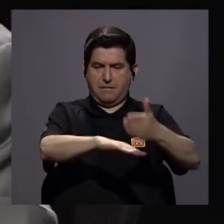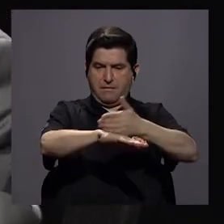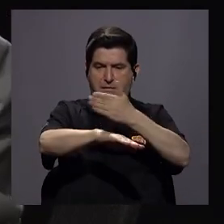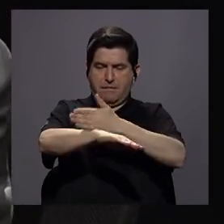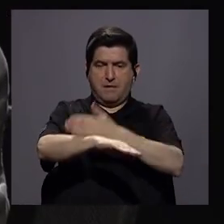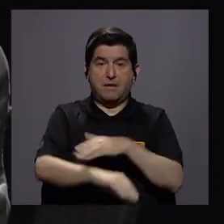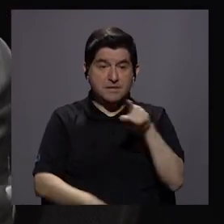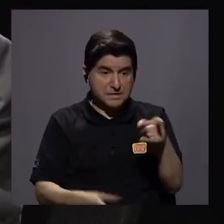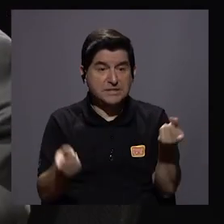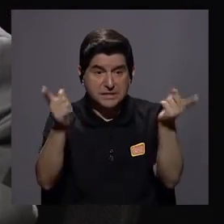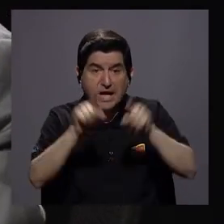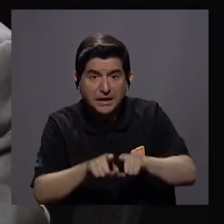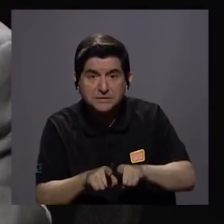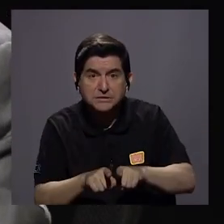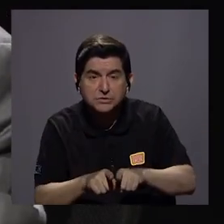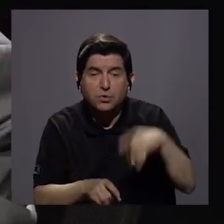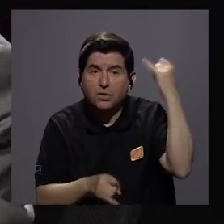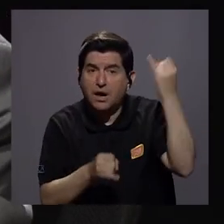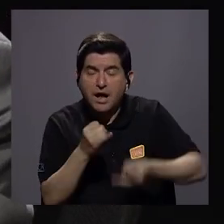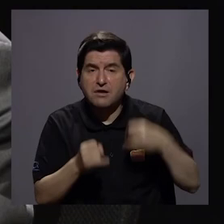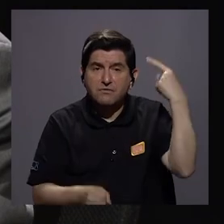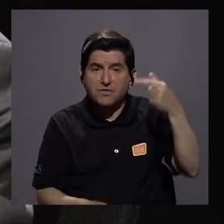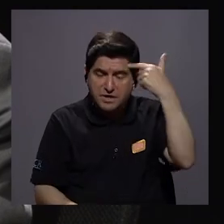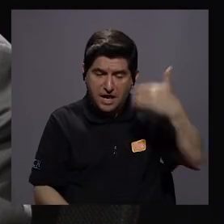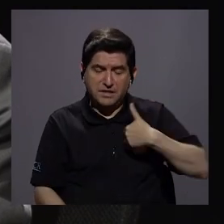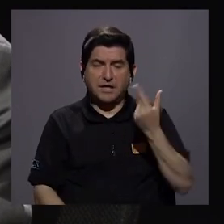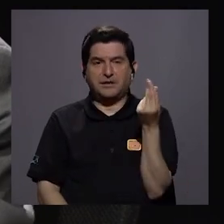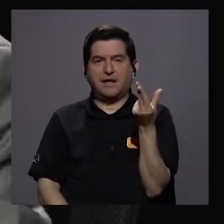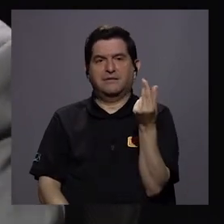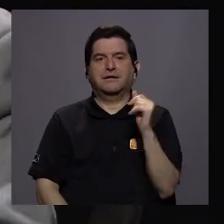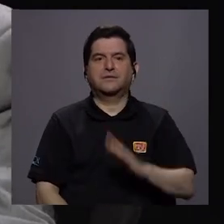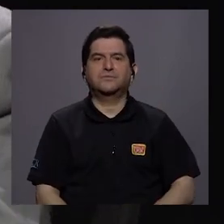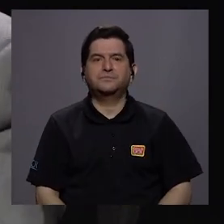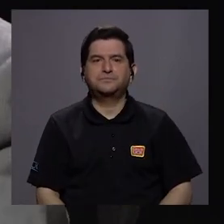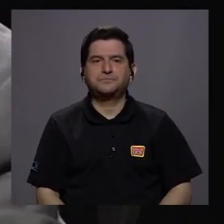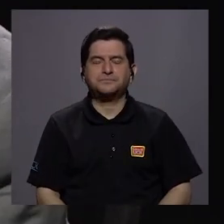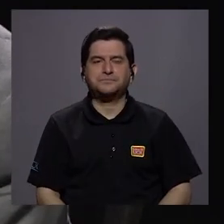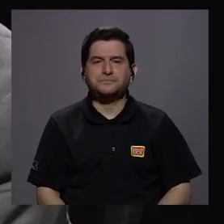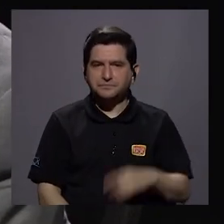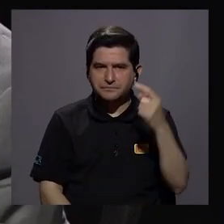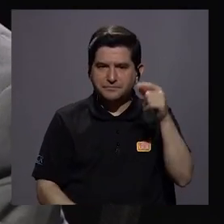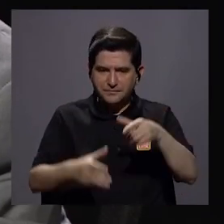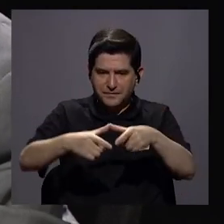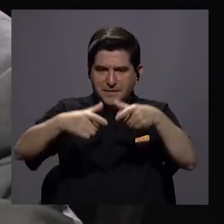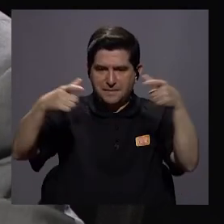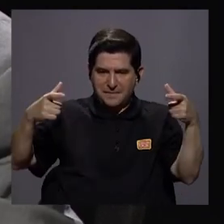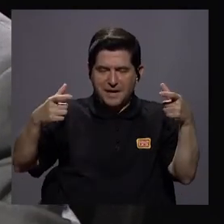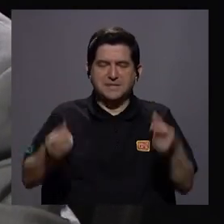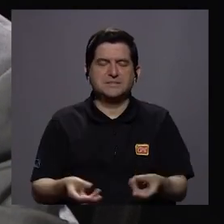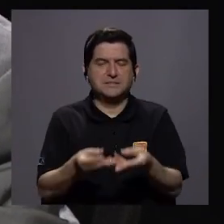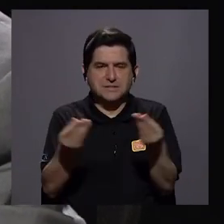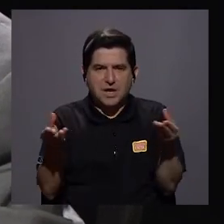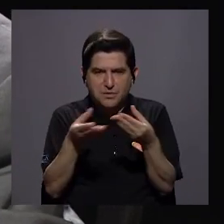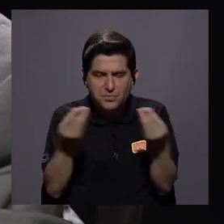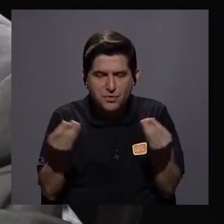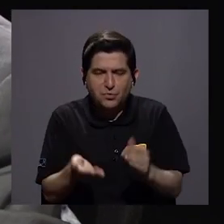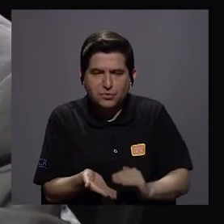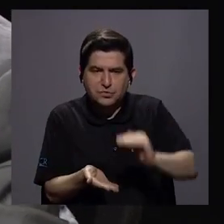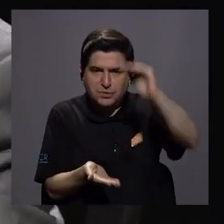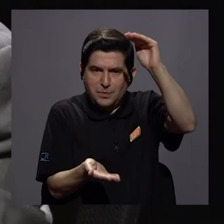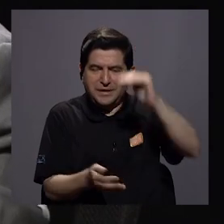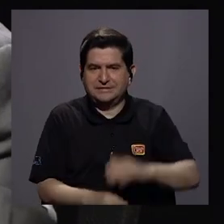Y si crece el Producto Interno Bruto, al fin y al cabo el gobierno va a tener más ingresos, porque la masa de productos, de bienes y servicios va a ser